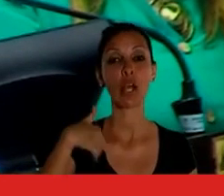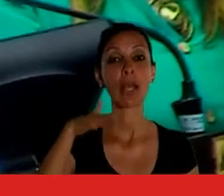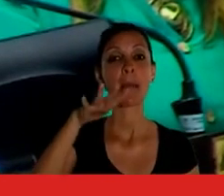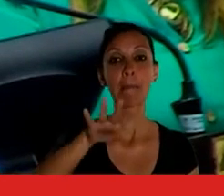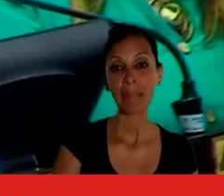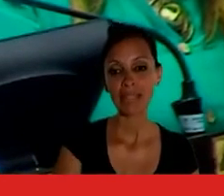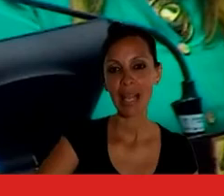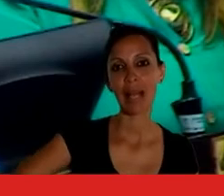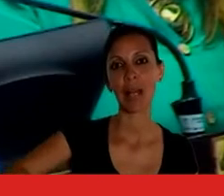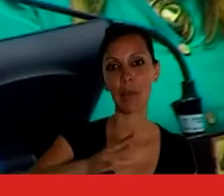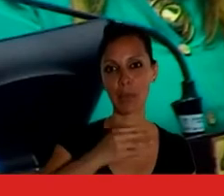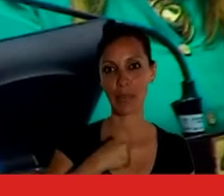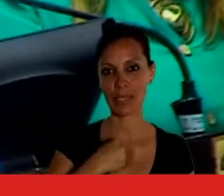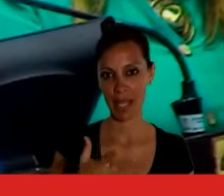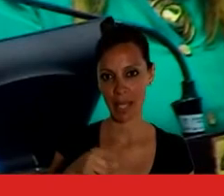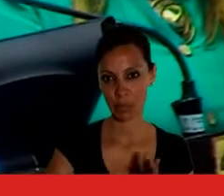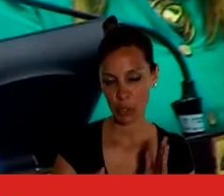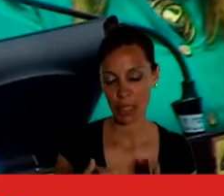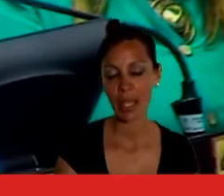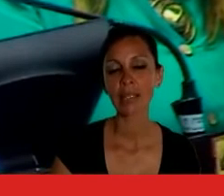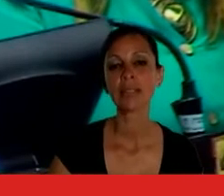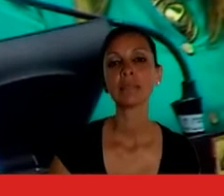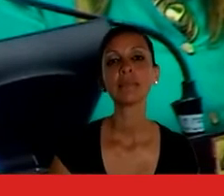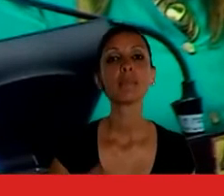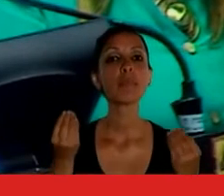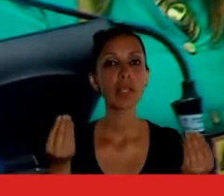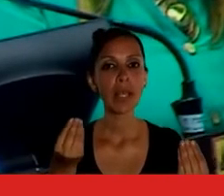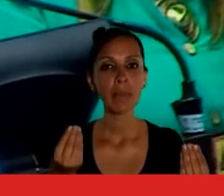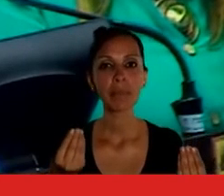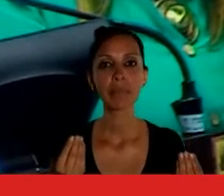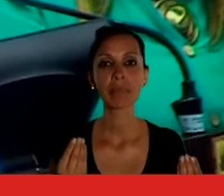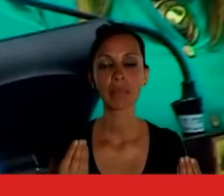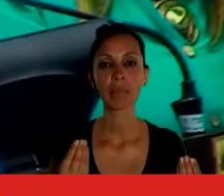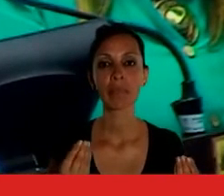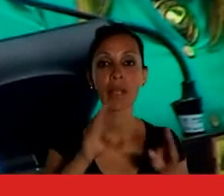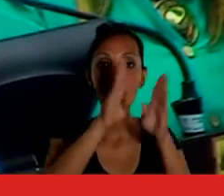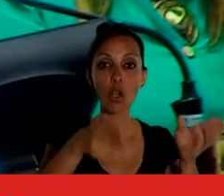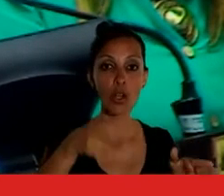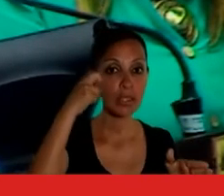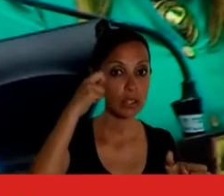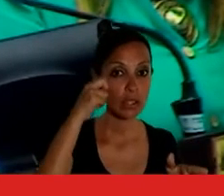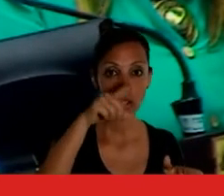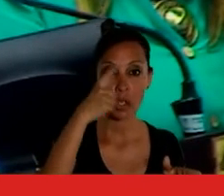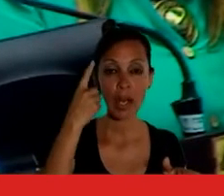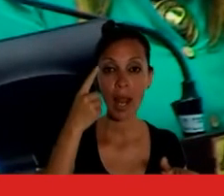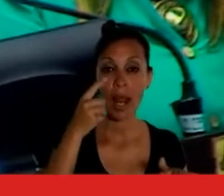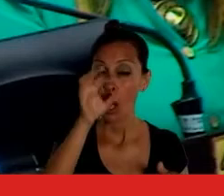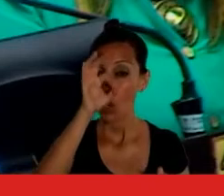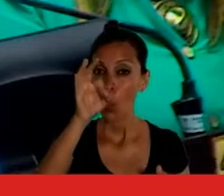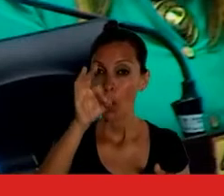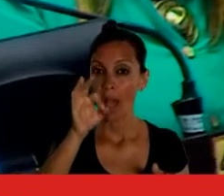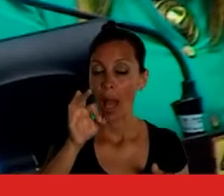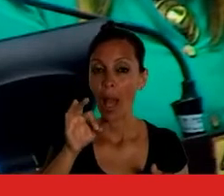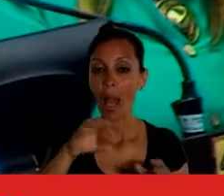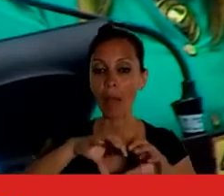provincia de Buenos Aires, porque nunca permitieron que en el Congreso Nacional entre la grieta.